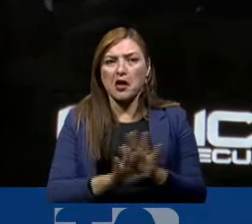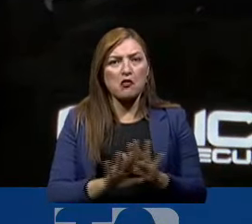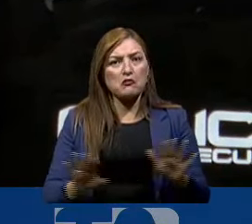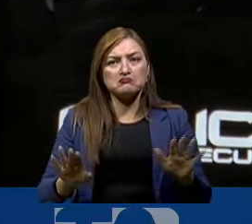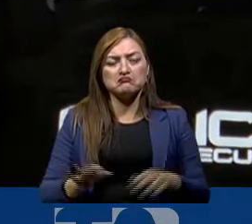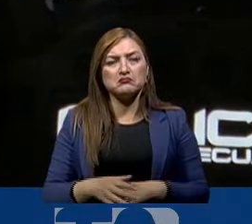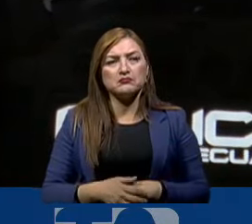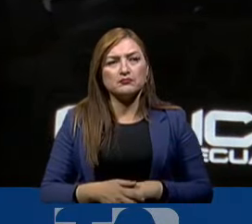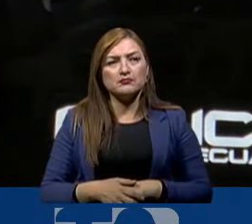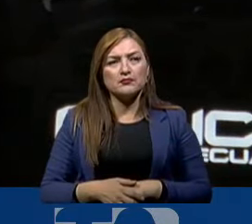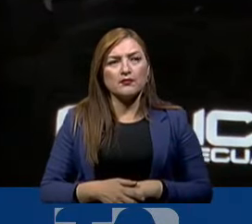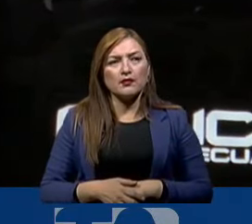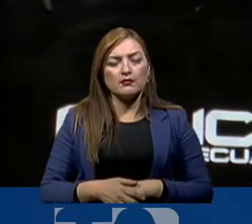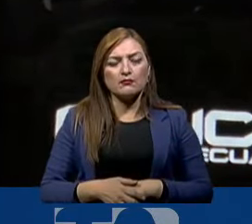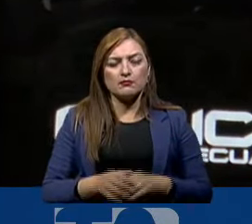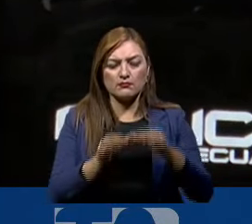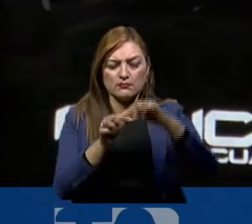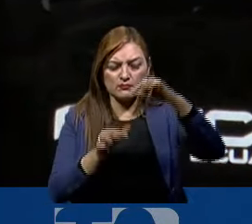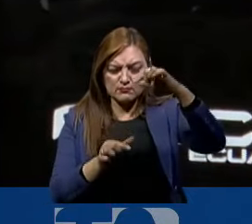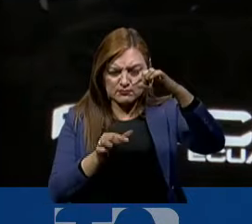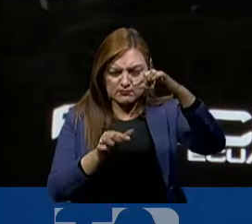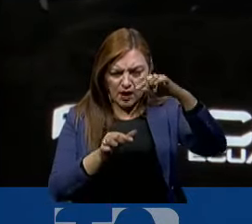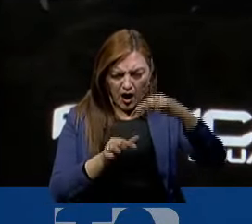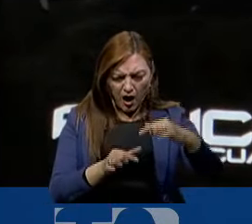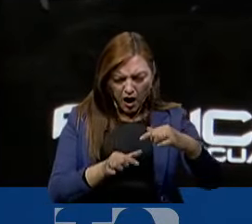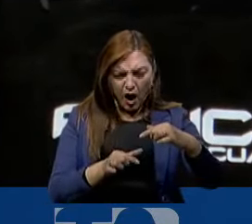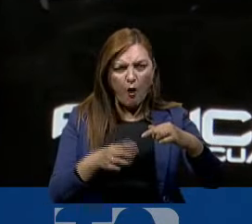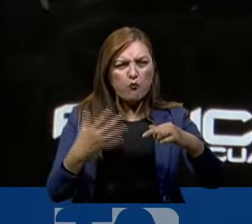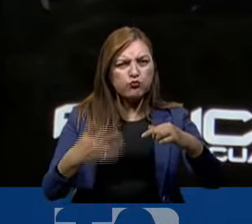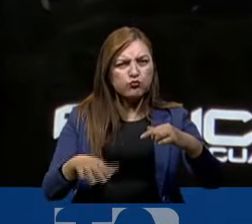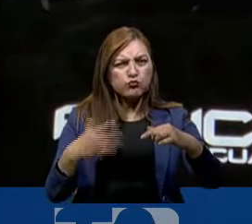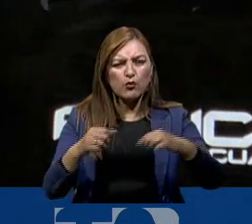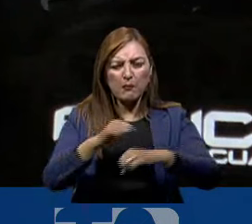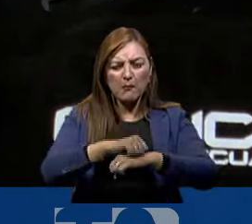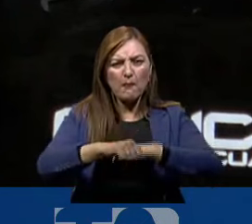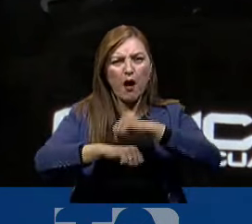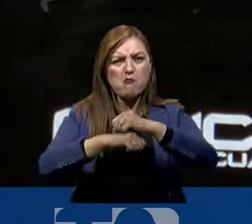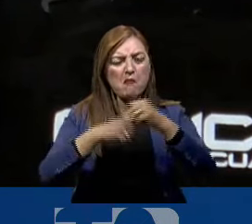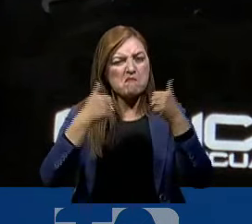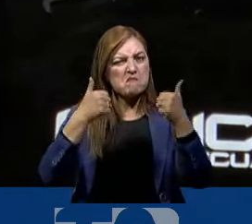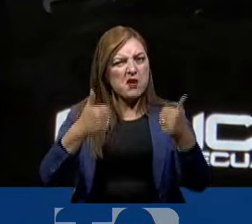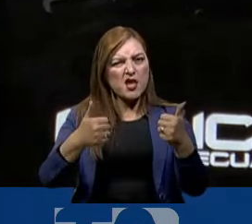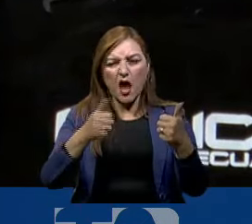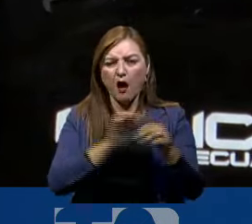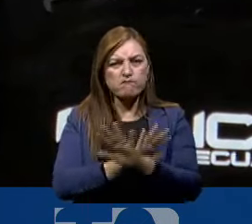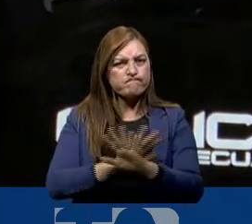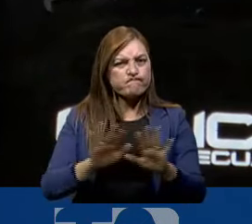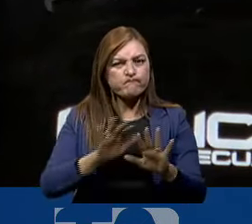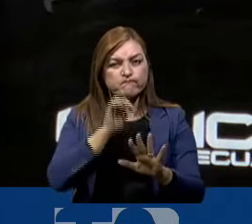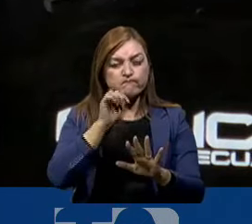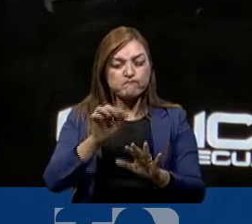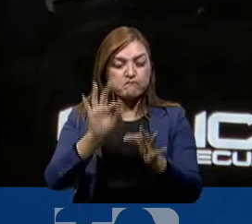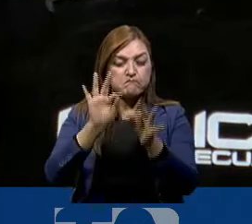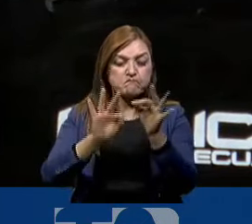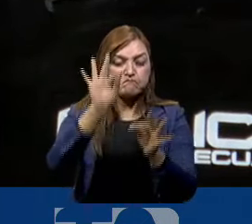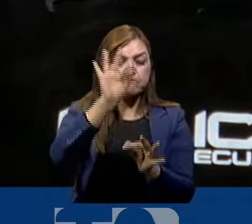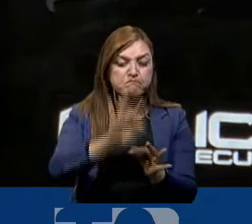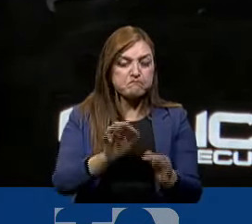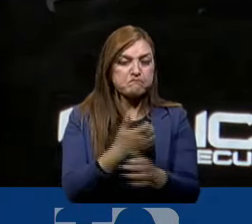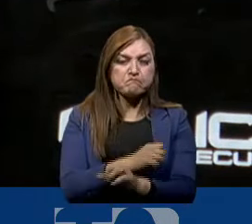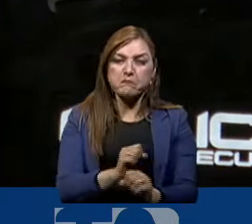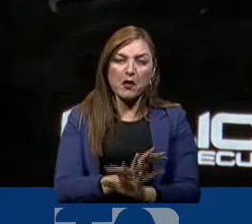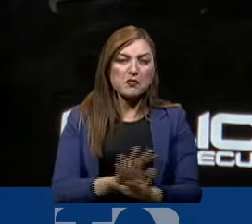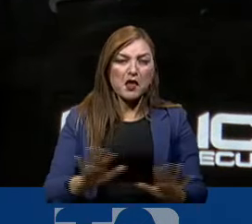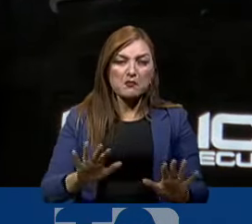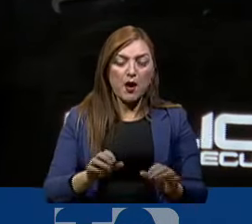encuentran debidamente estructuradas con el tren no eléctrico listo para iniciar, teniendo un rango de